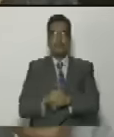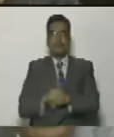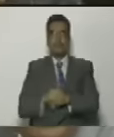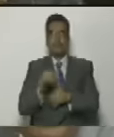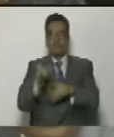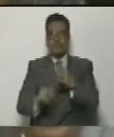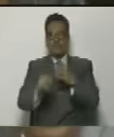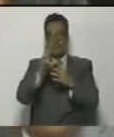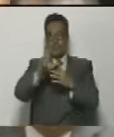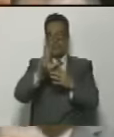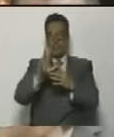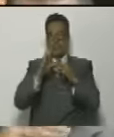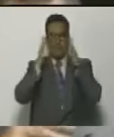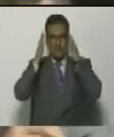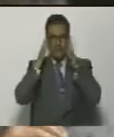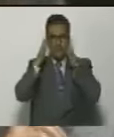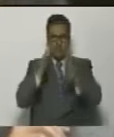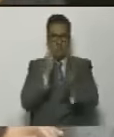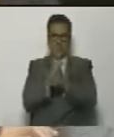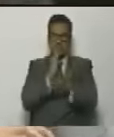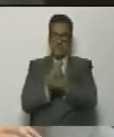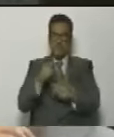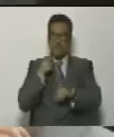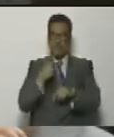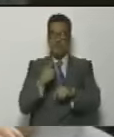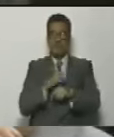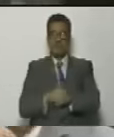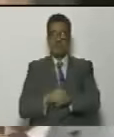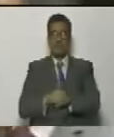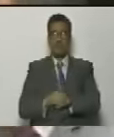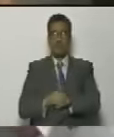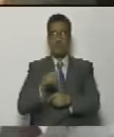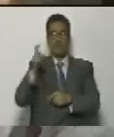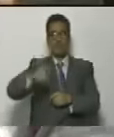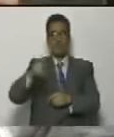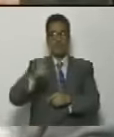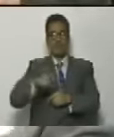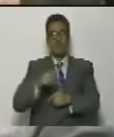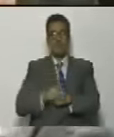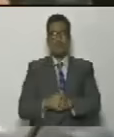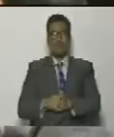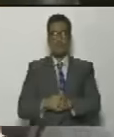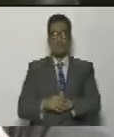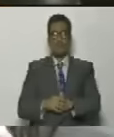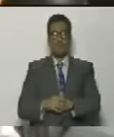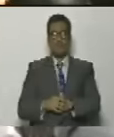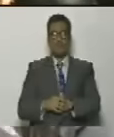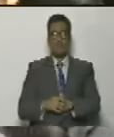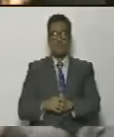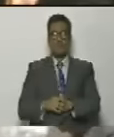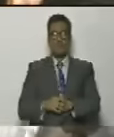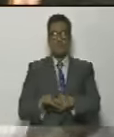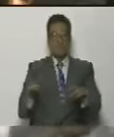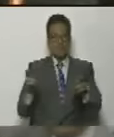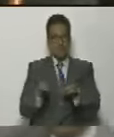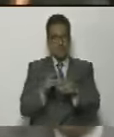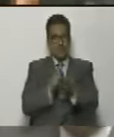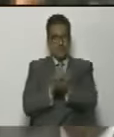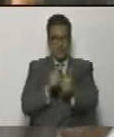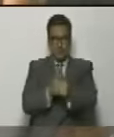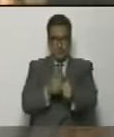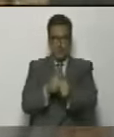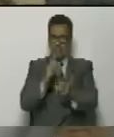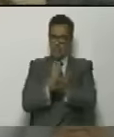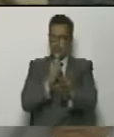El tercer concepto, una y otra vez señalado, es la necesidad que nos apeguemos